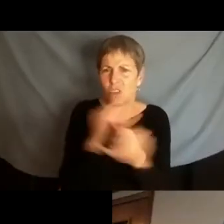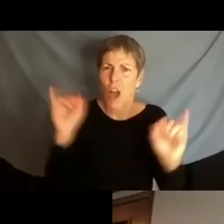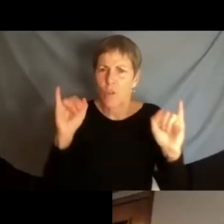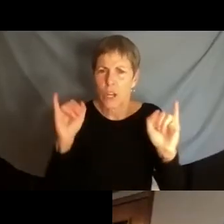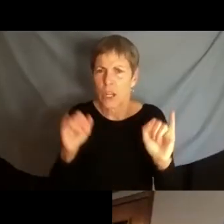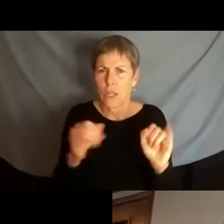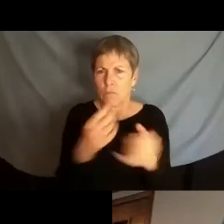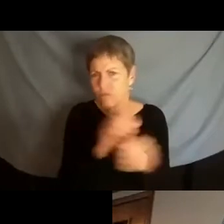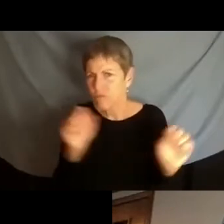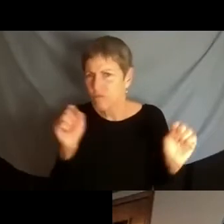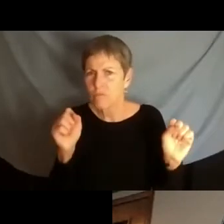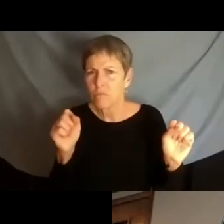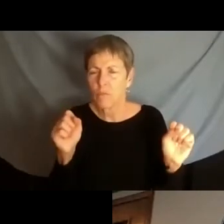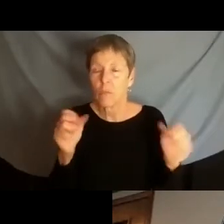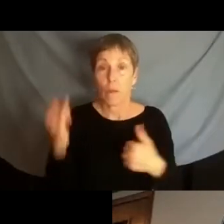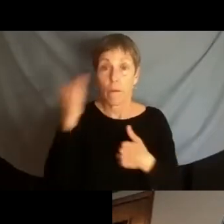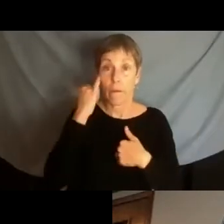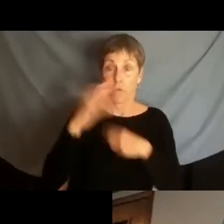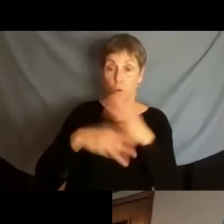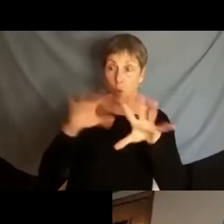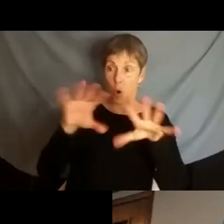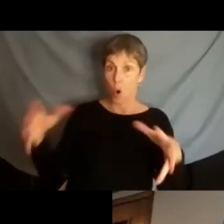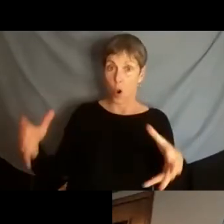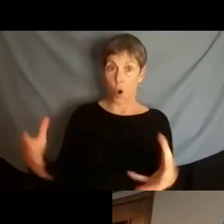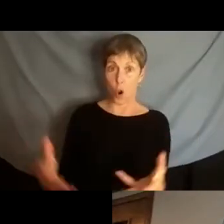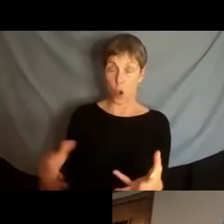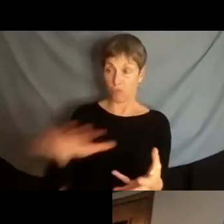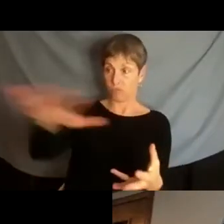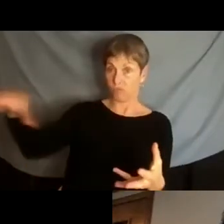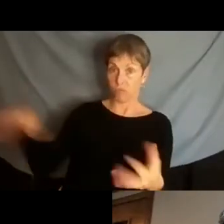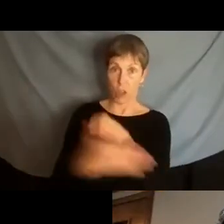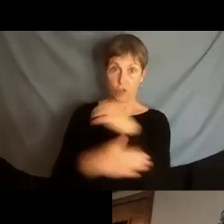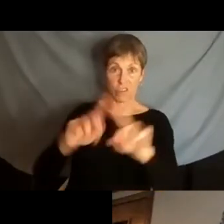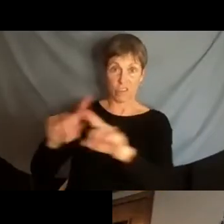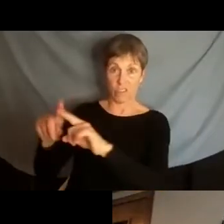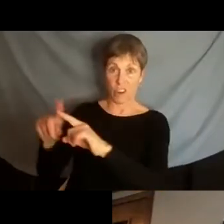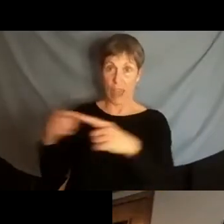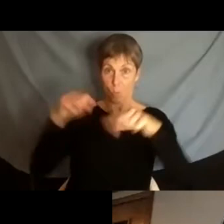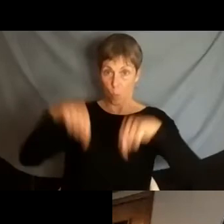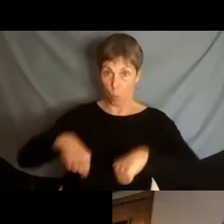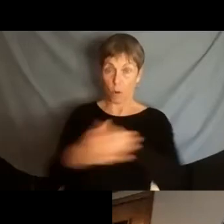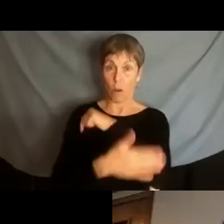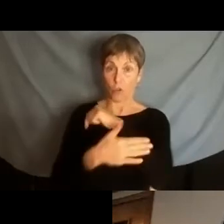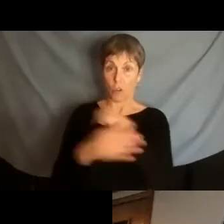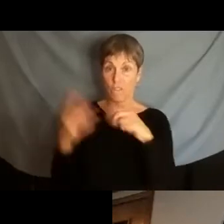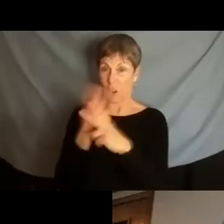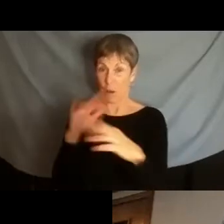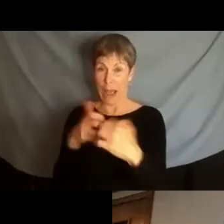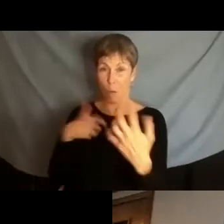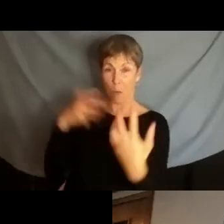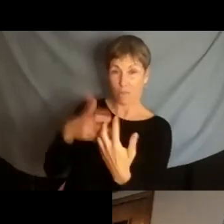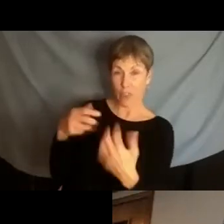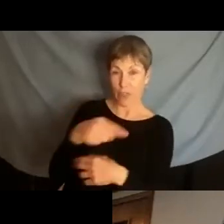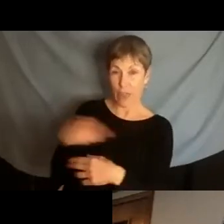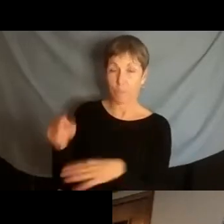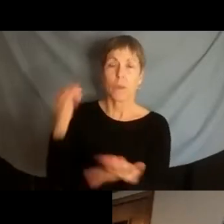Y la manera en que se posiciona un Estado en el contexto del mundo global. Entonces, si el gobierno de Estados